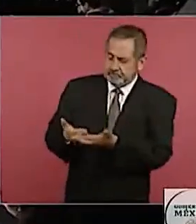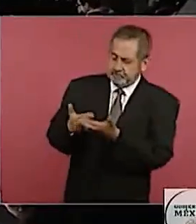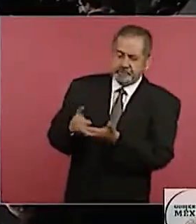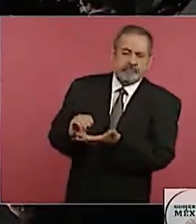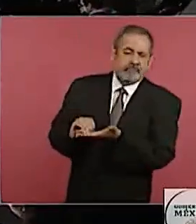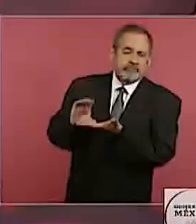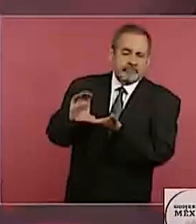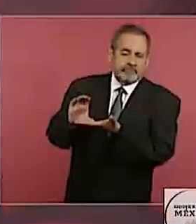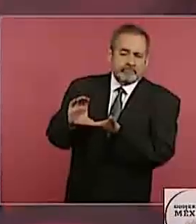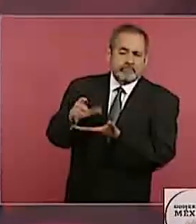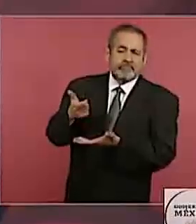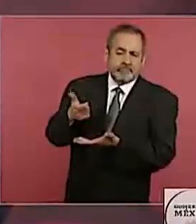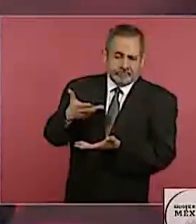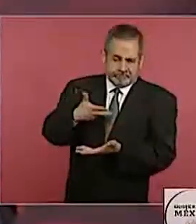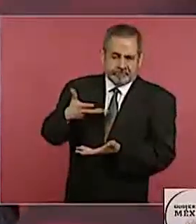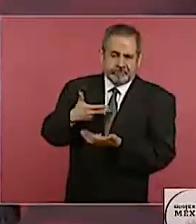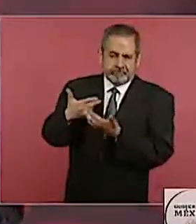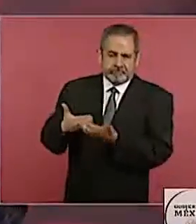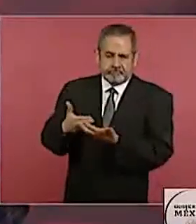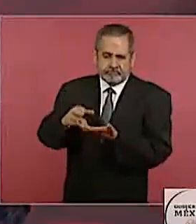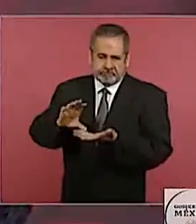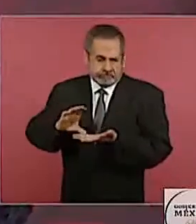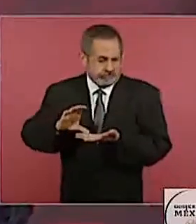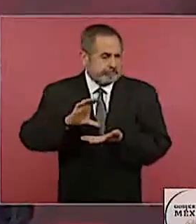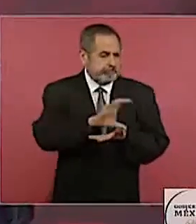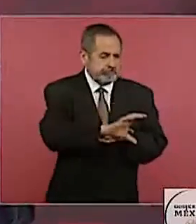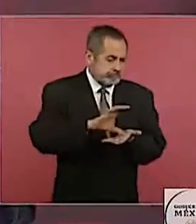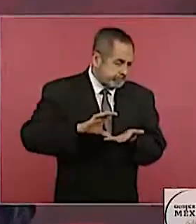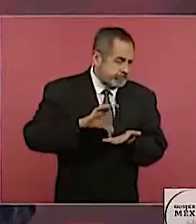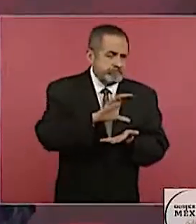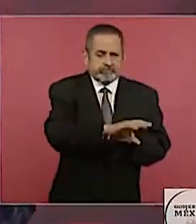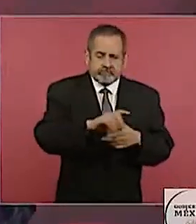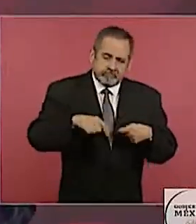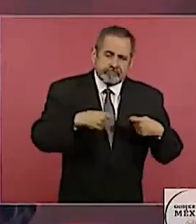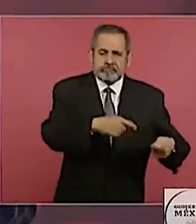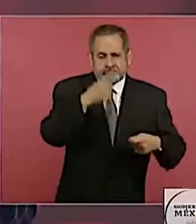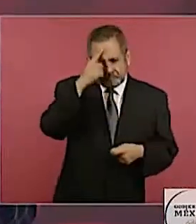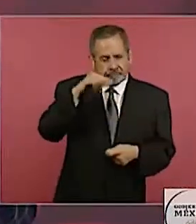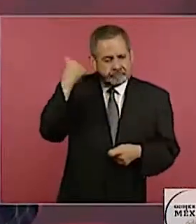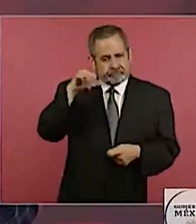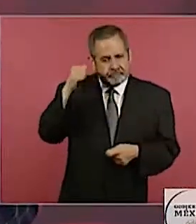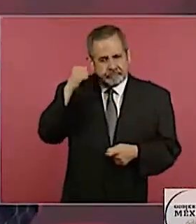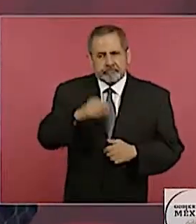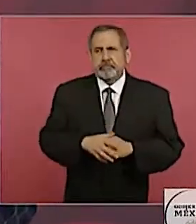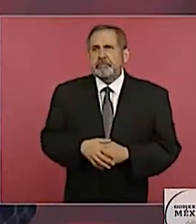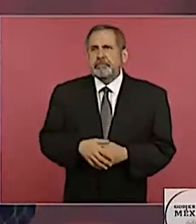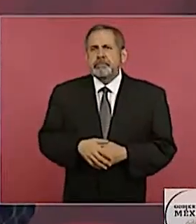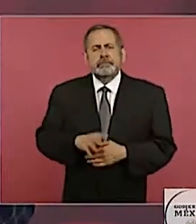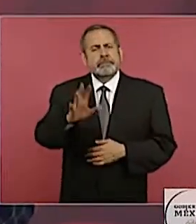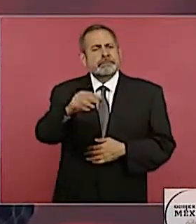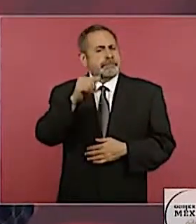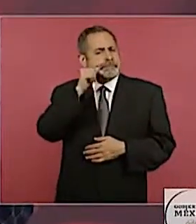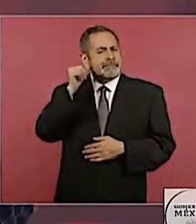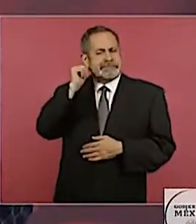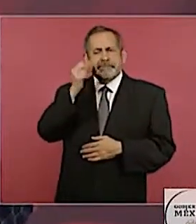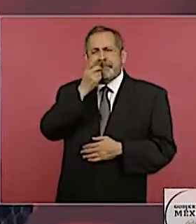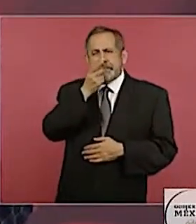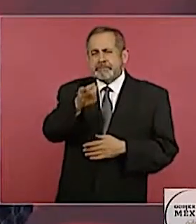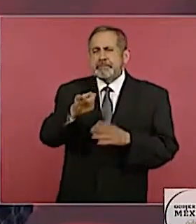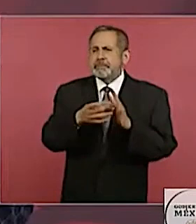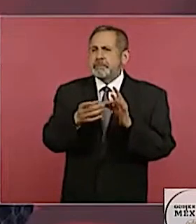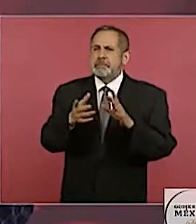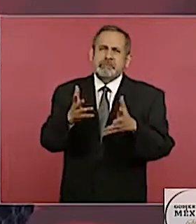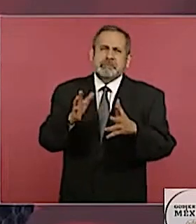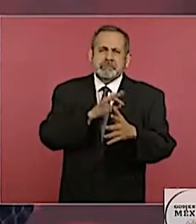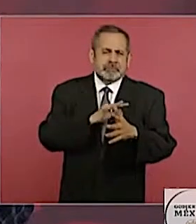tenemos y vamos a destinar ayer se habló de